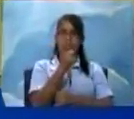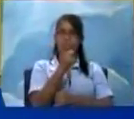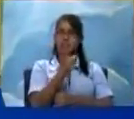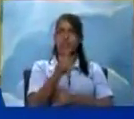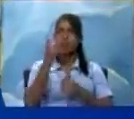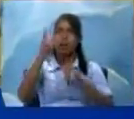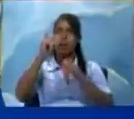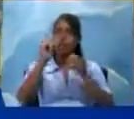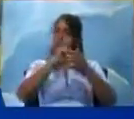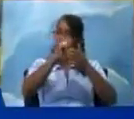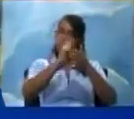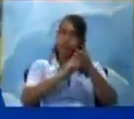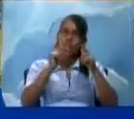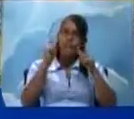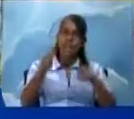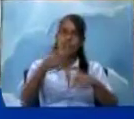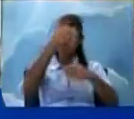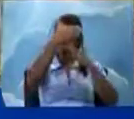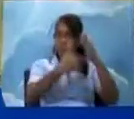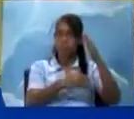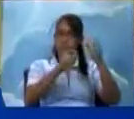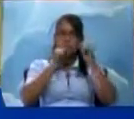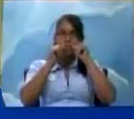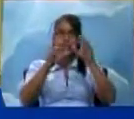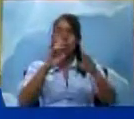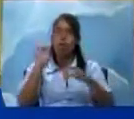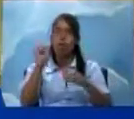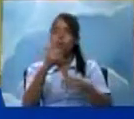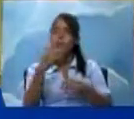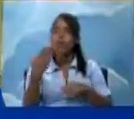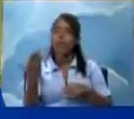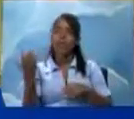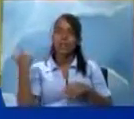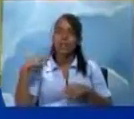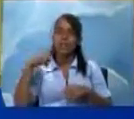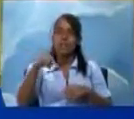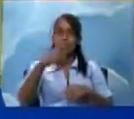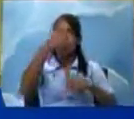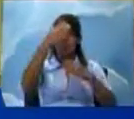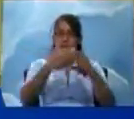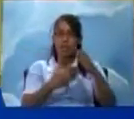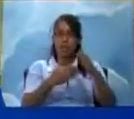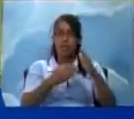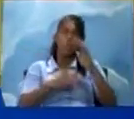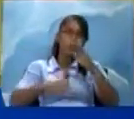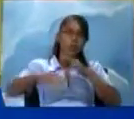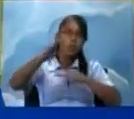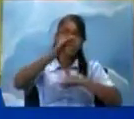www.obraluzdelmundo.org. Anótelo ahí en el portal. Lo primero que tenemos en la barra